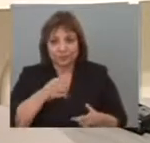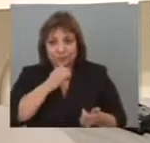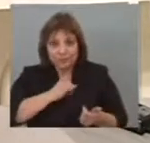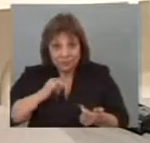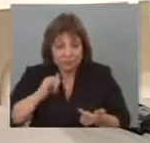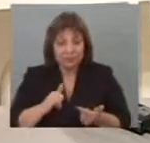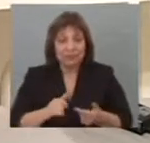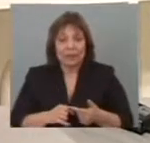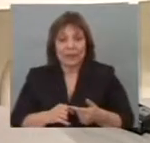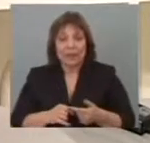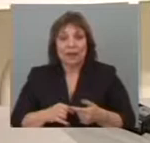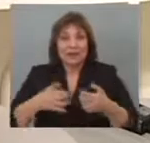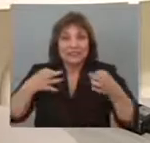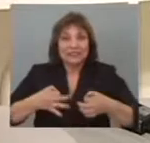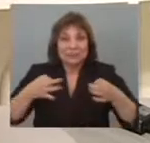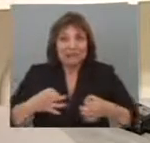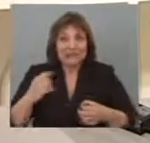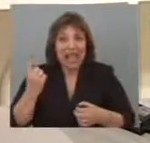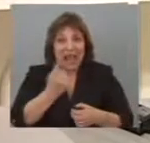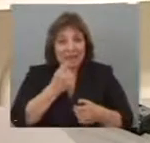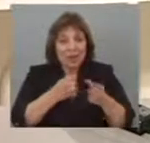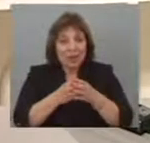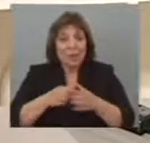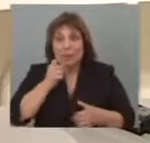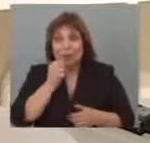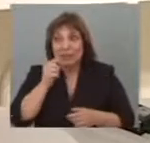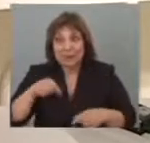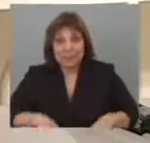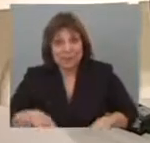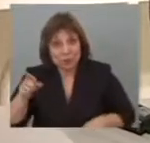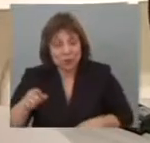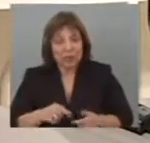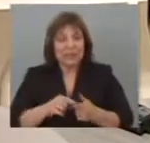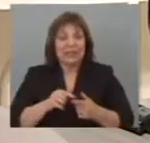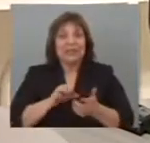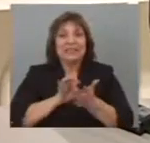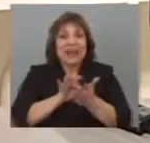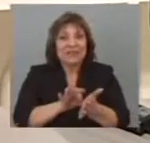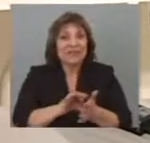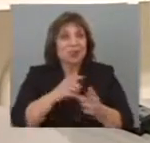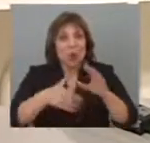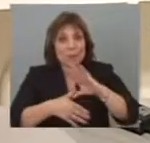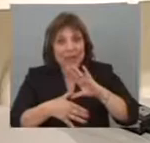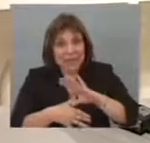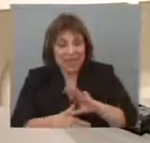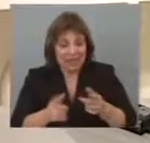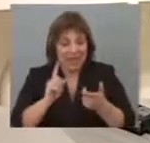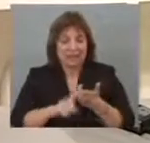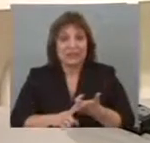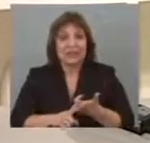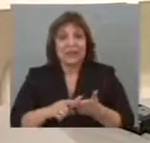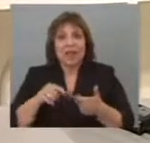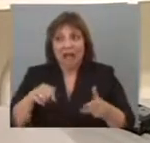de las unidades especializadas en violencia que tiene el Ministerio del Interior, los servicios públicos que tiene el MIDES, que hoy